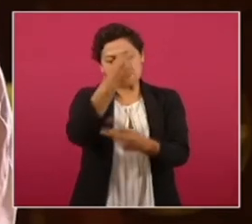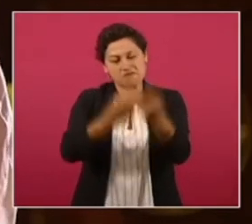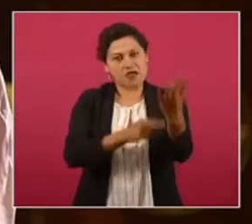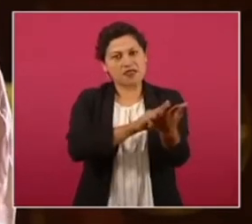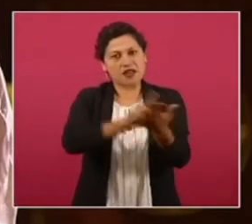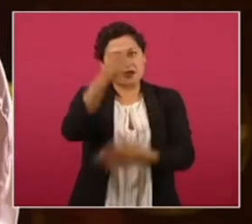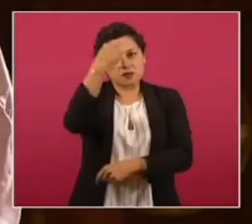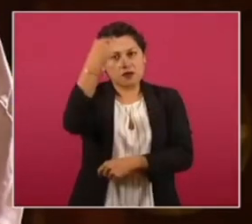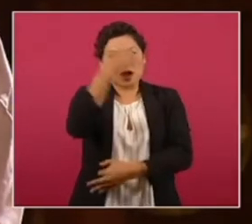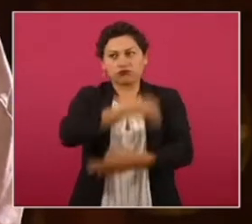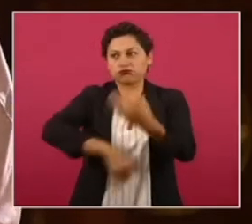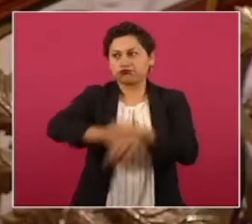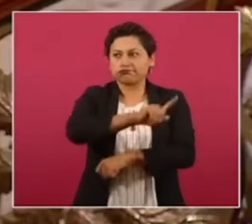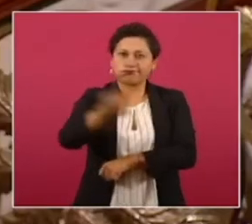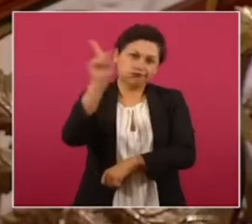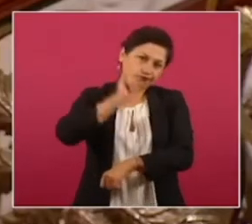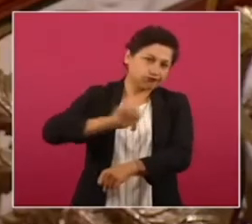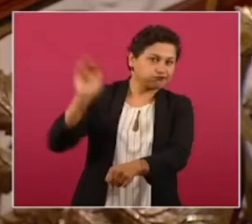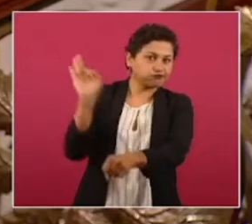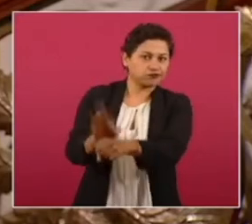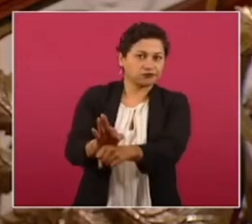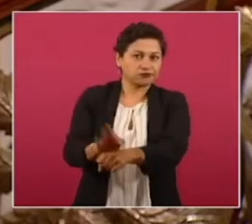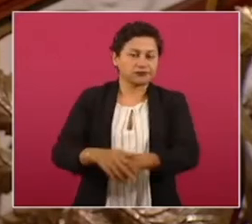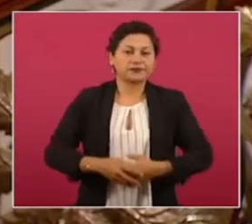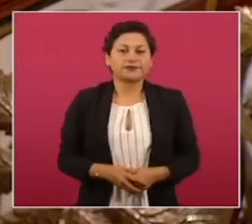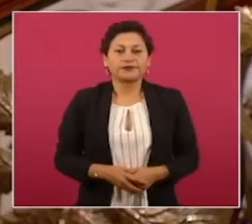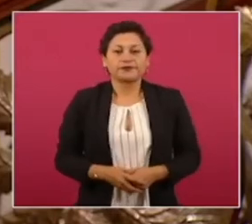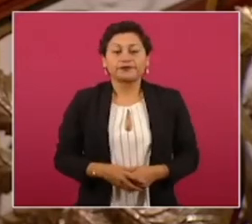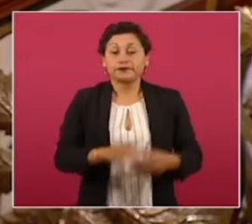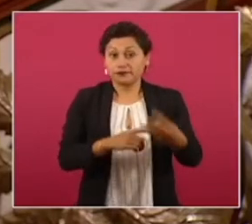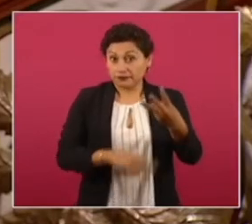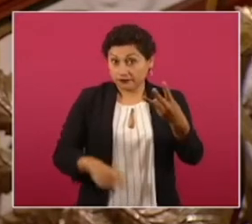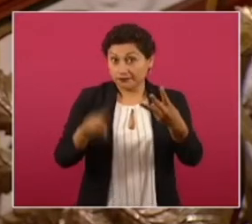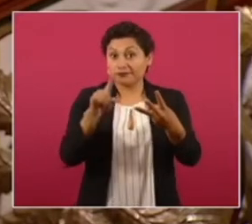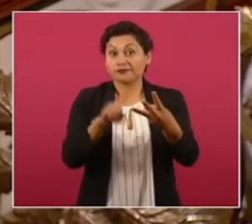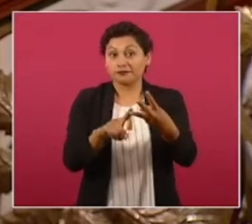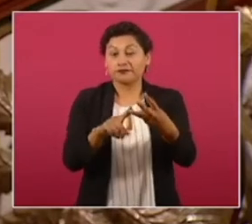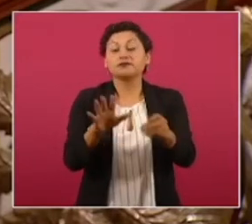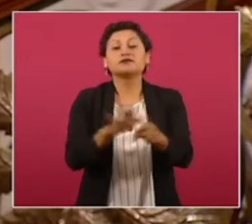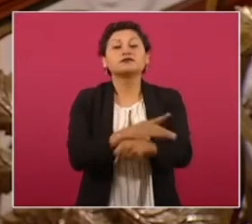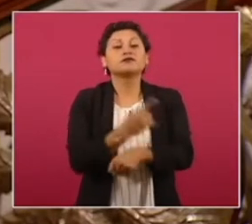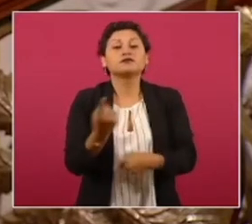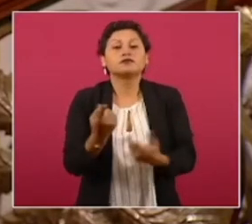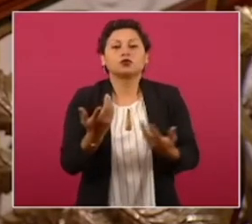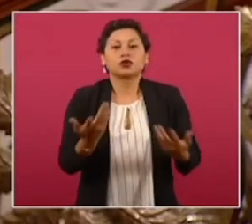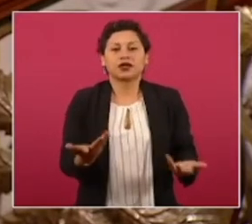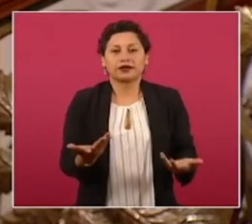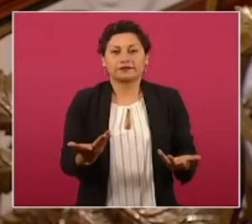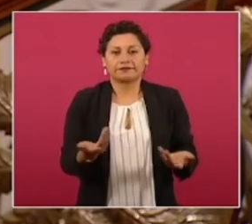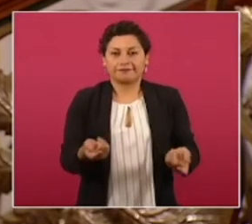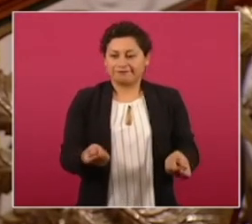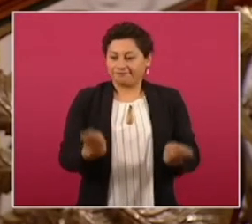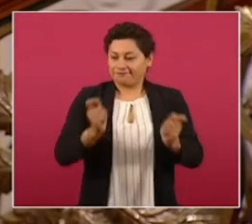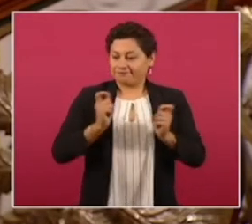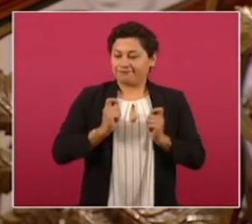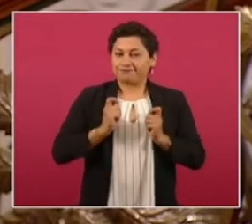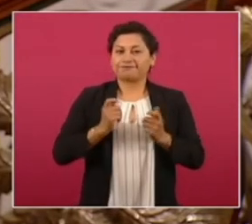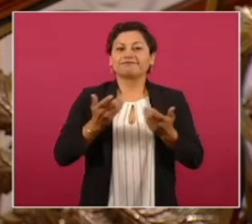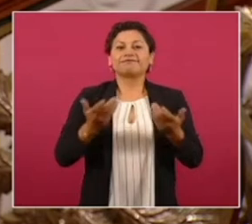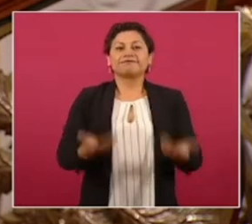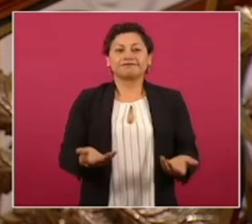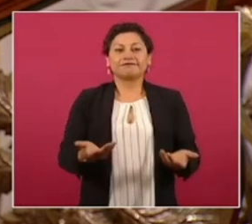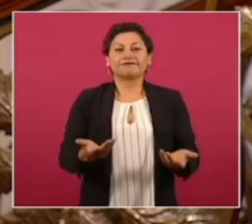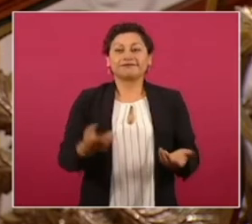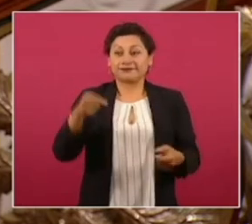todas las mujeres. En tercer lugar, porque tengo el privilegio de que esta restauración